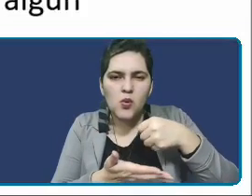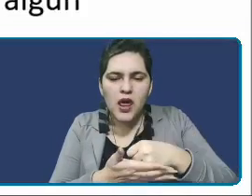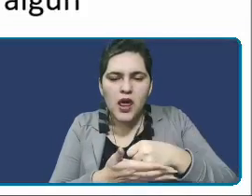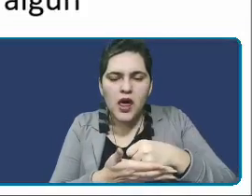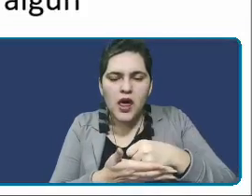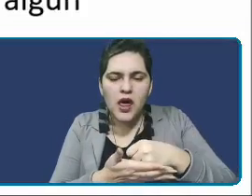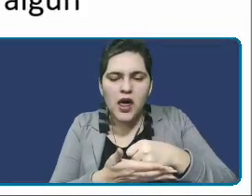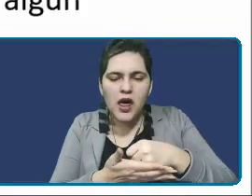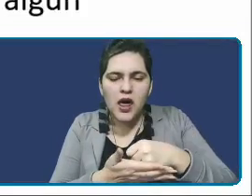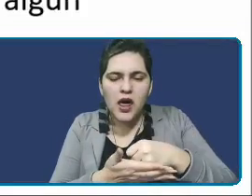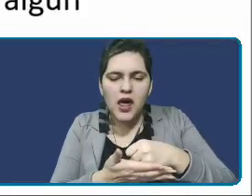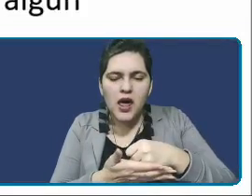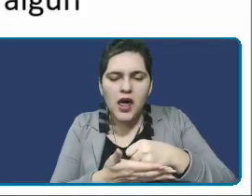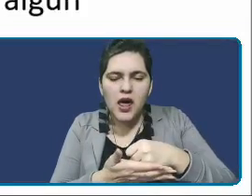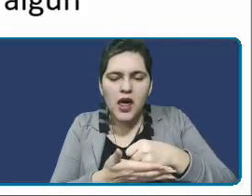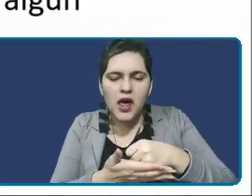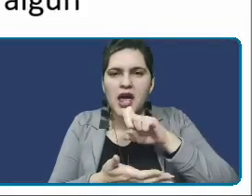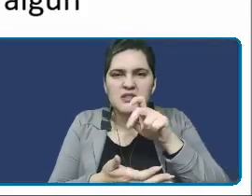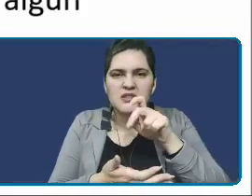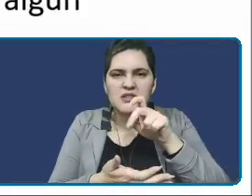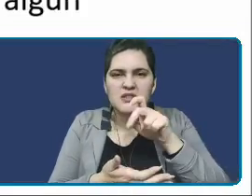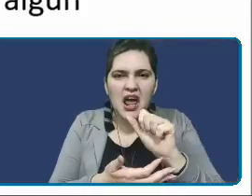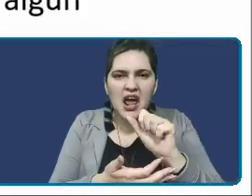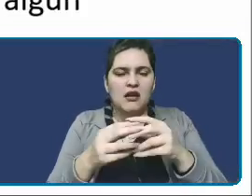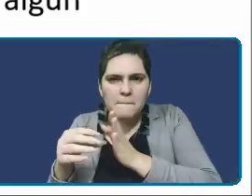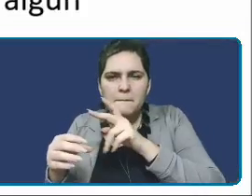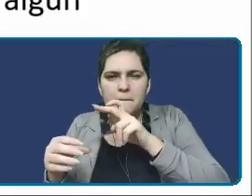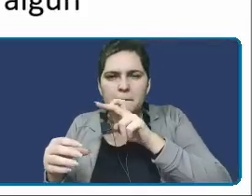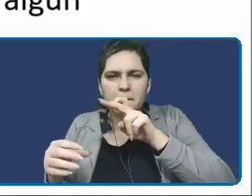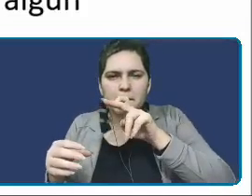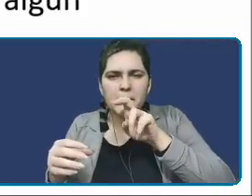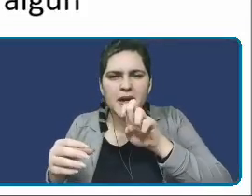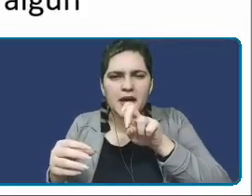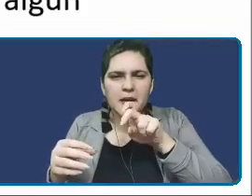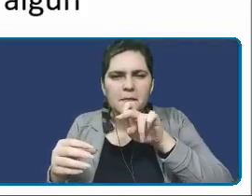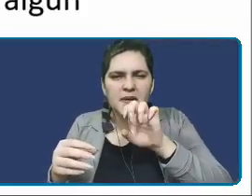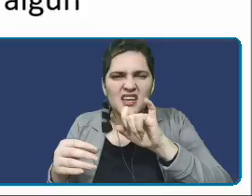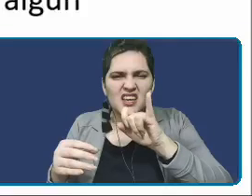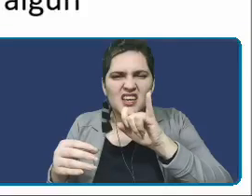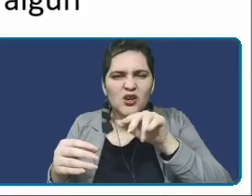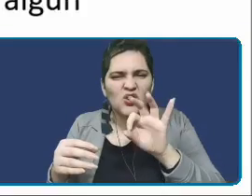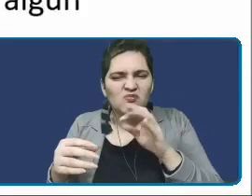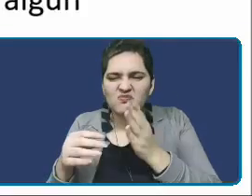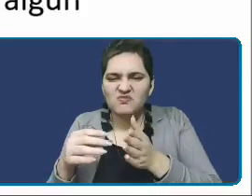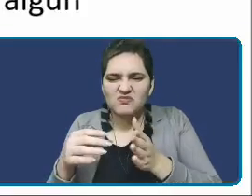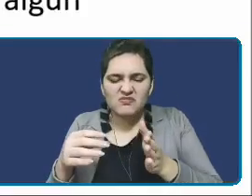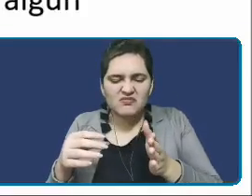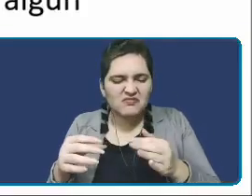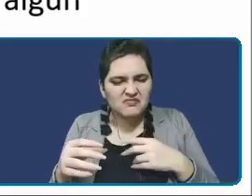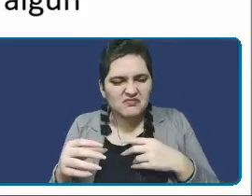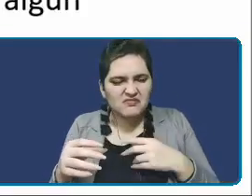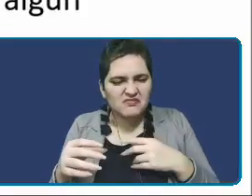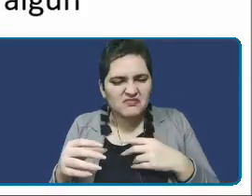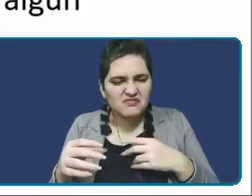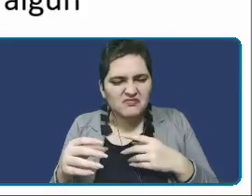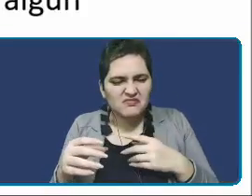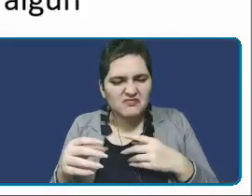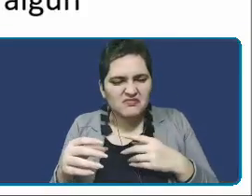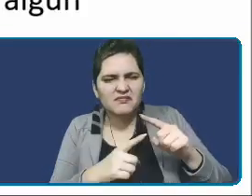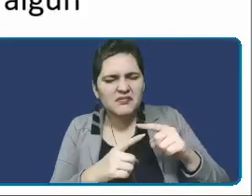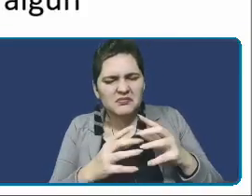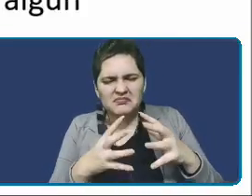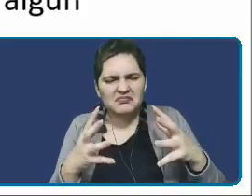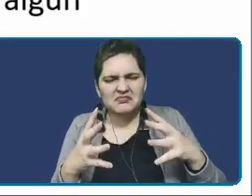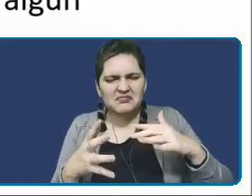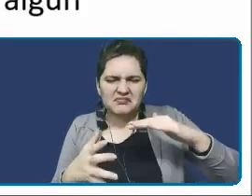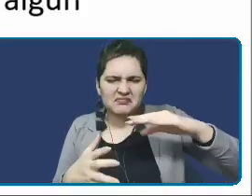unos pepinos cortaditos en trozos, mucha variabilidad también puede agobiar y puede ser nefasto y podamos